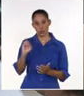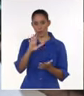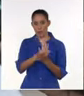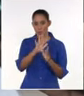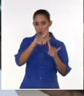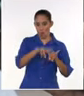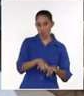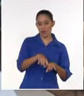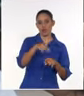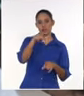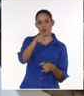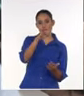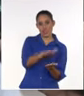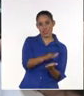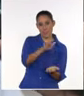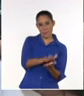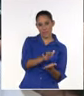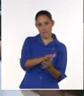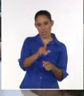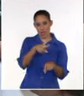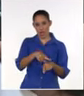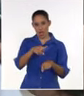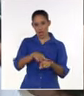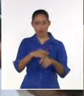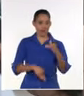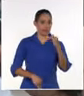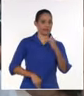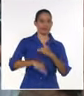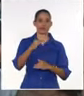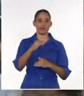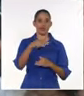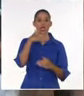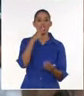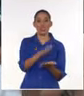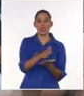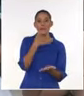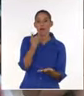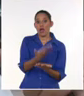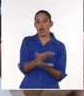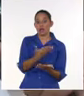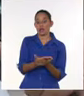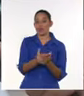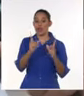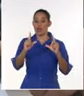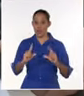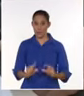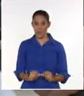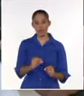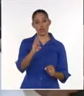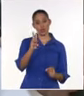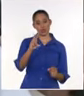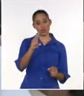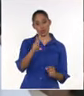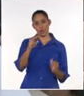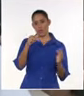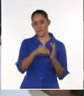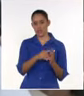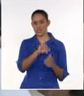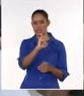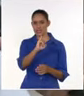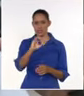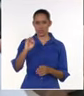en el en la hora de la de la máxima demanda del sistema y en la mínima casi 2700 mw